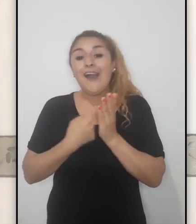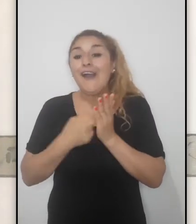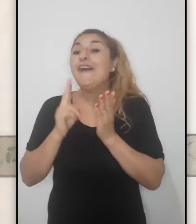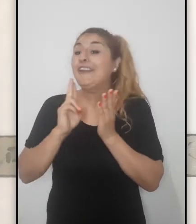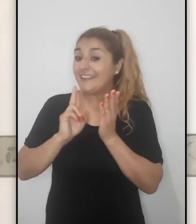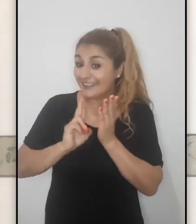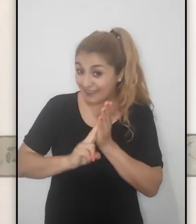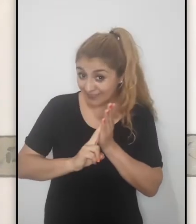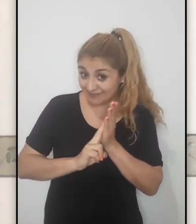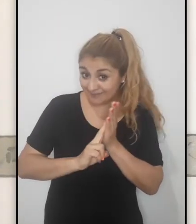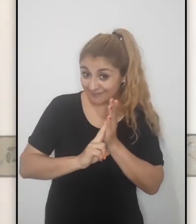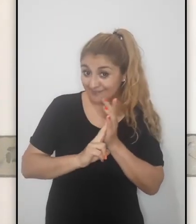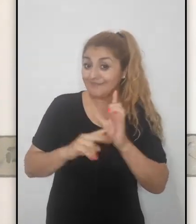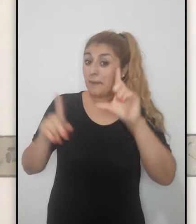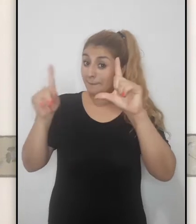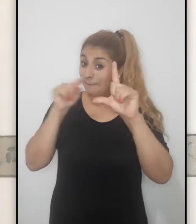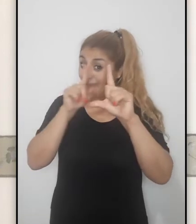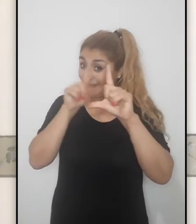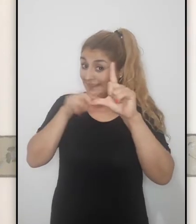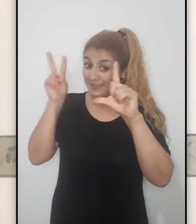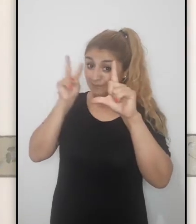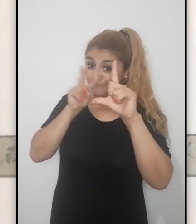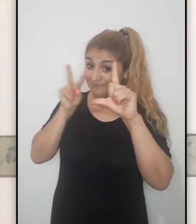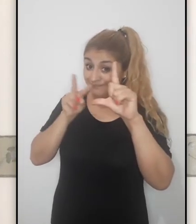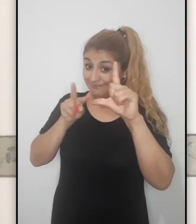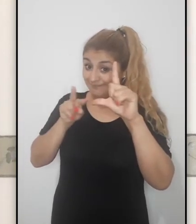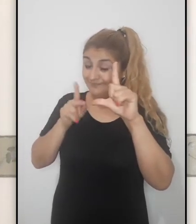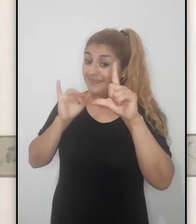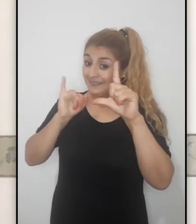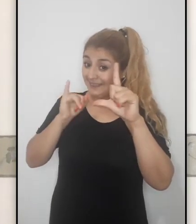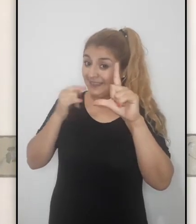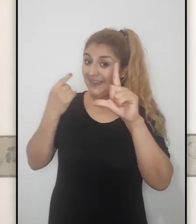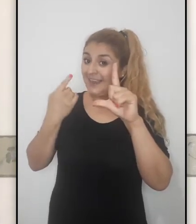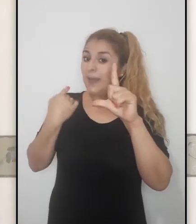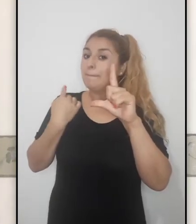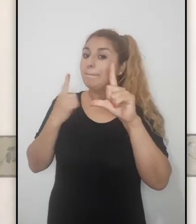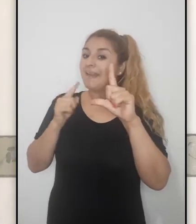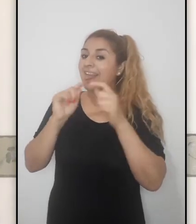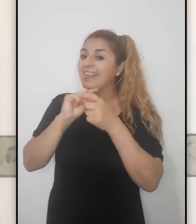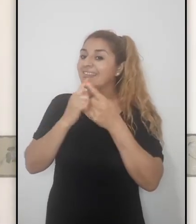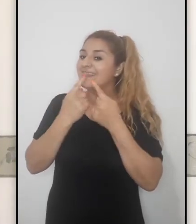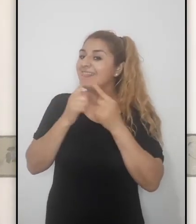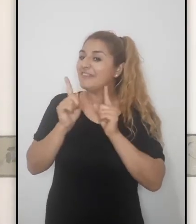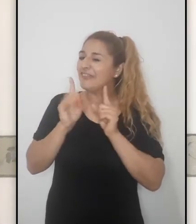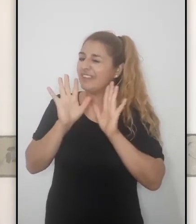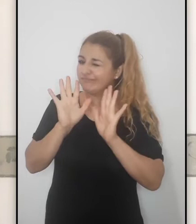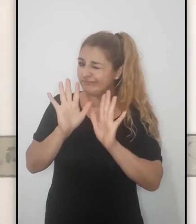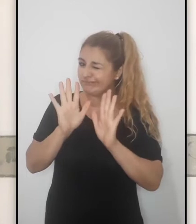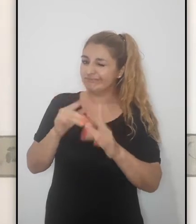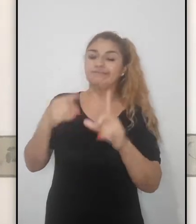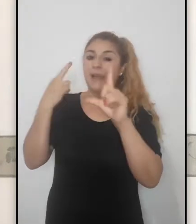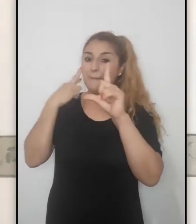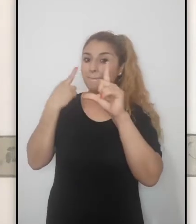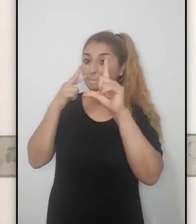te invito nuevamente aquí la vea vamos a dar vuelta esta imagen vamos a girar